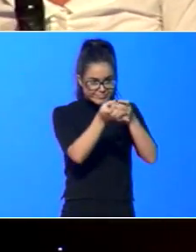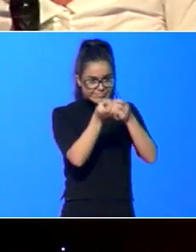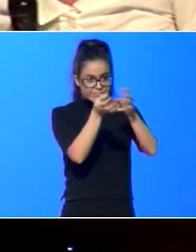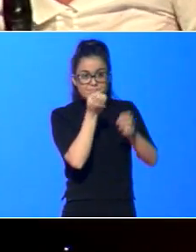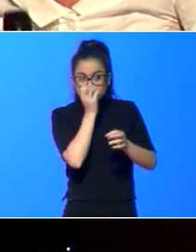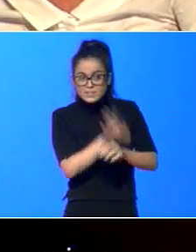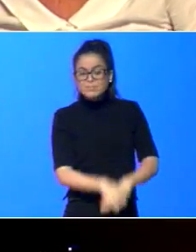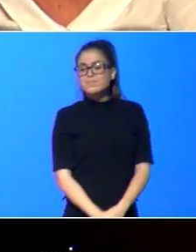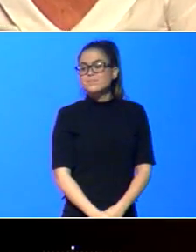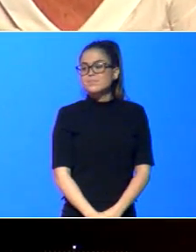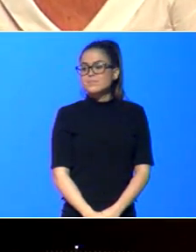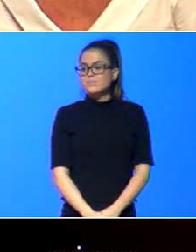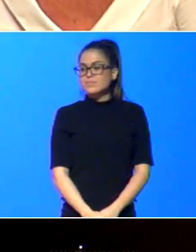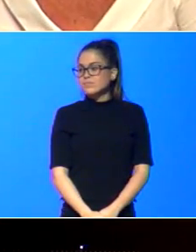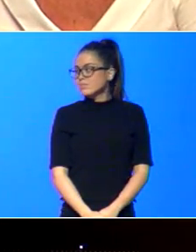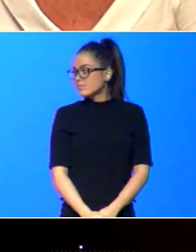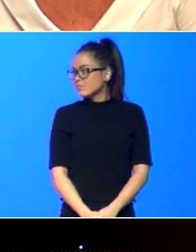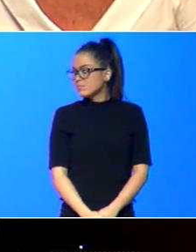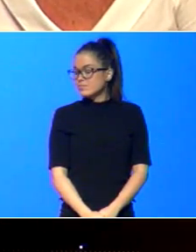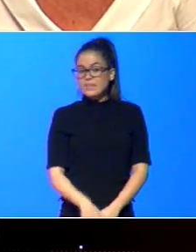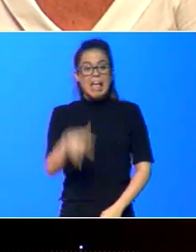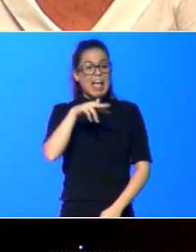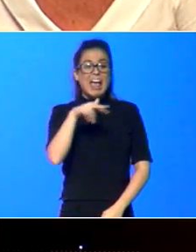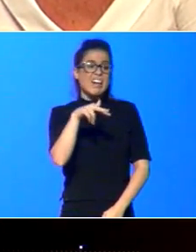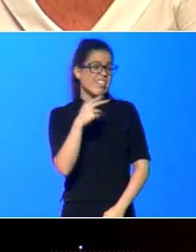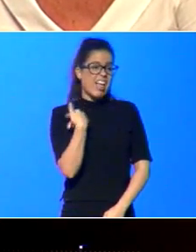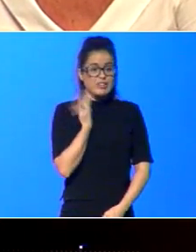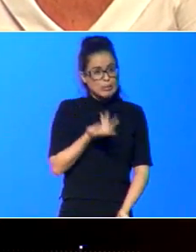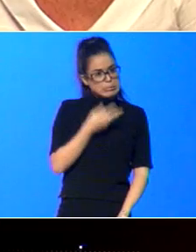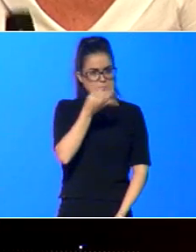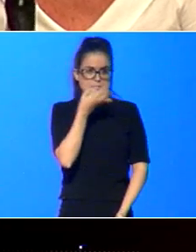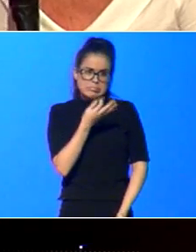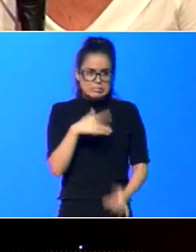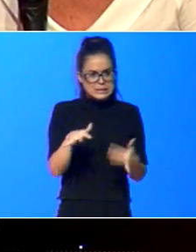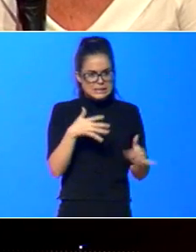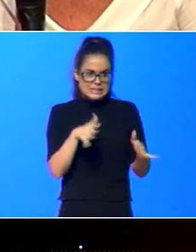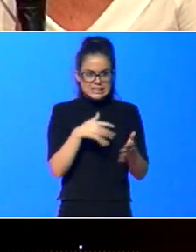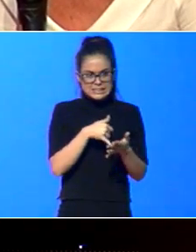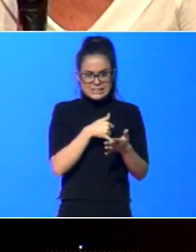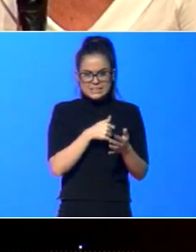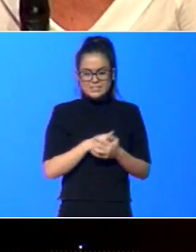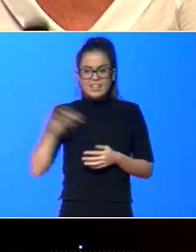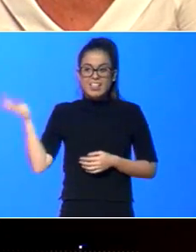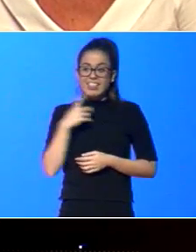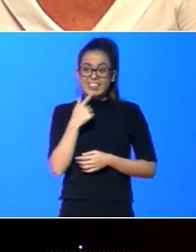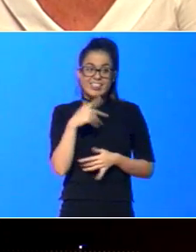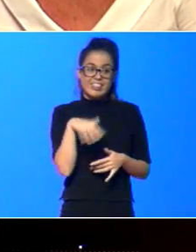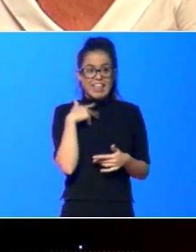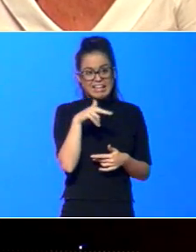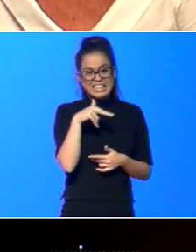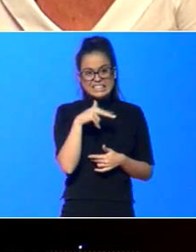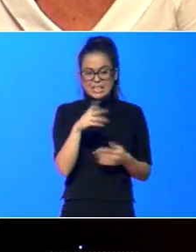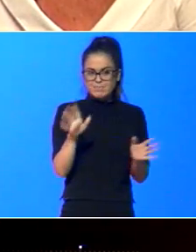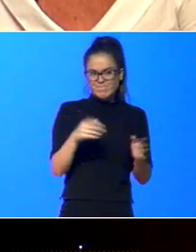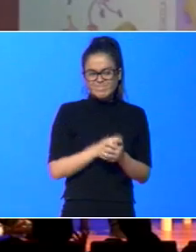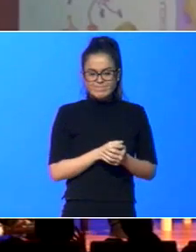acuerdo? Es que erdera es naixo sondo moldatzen, etorduan. Dice que no se arregla en castellano él. Euskera,